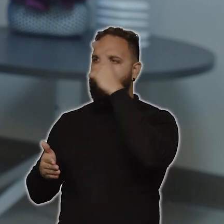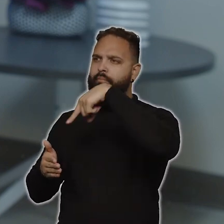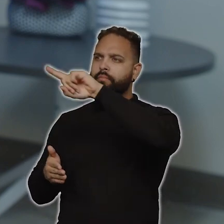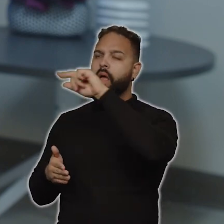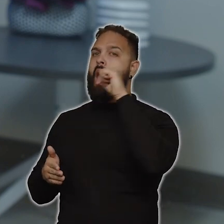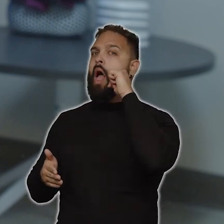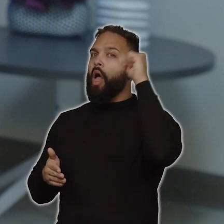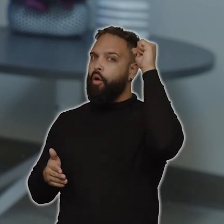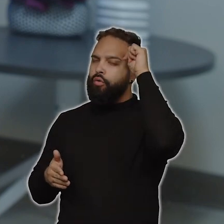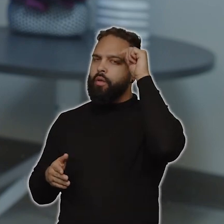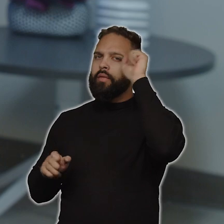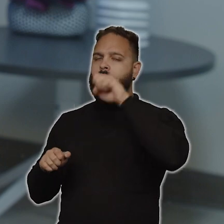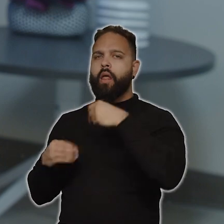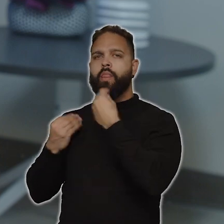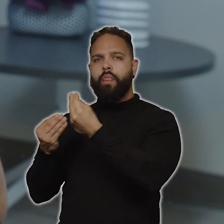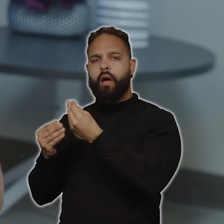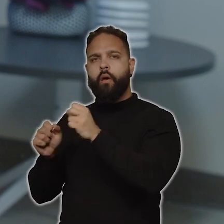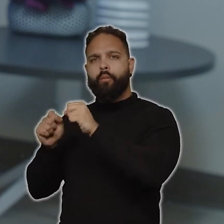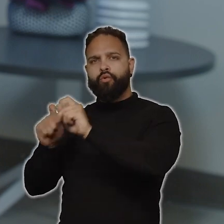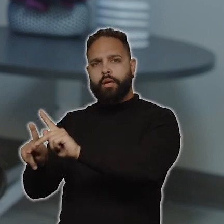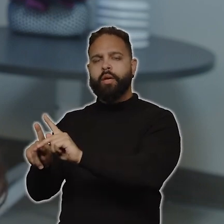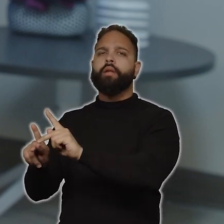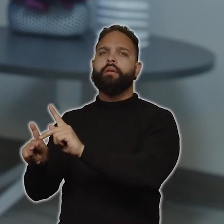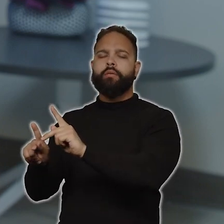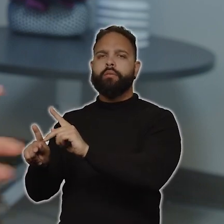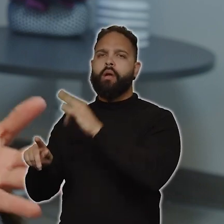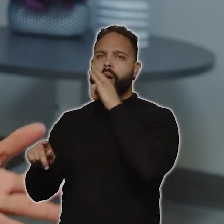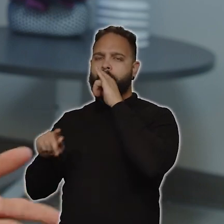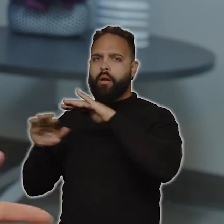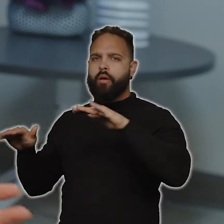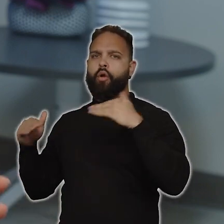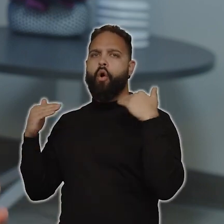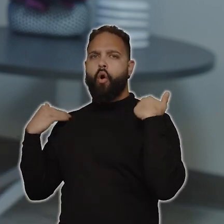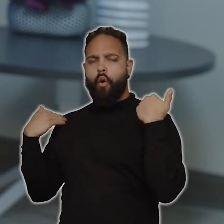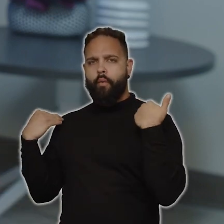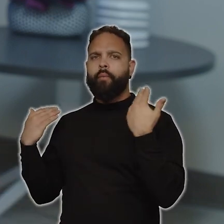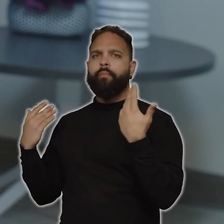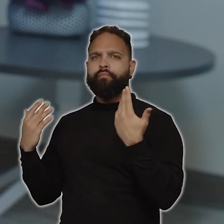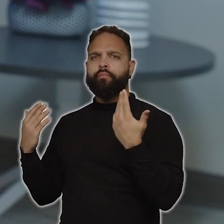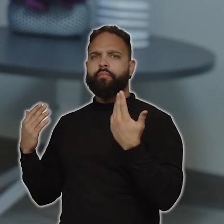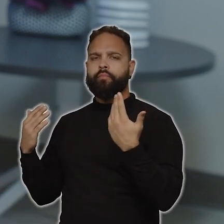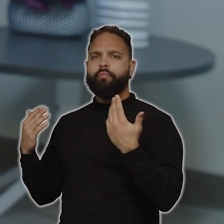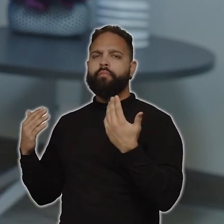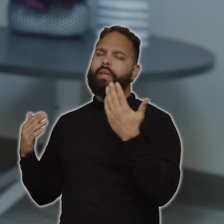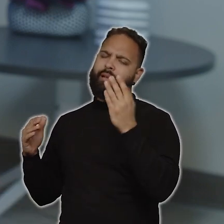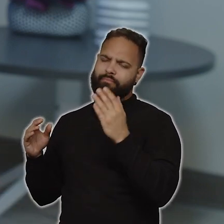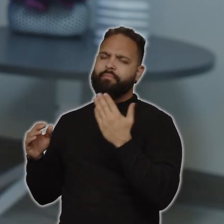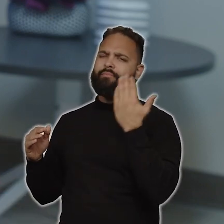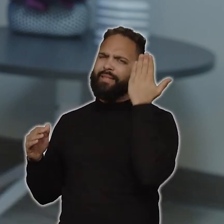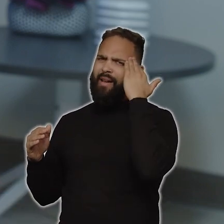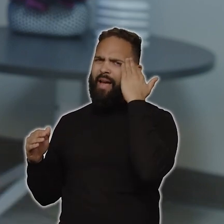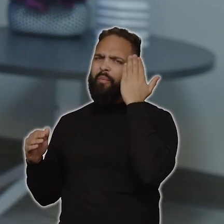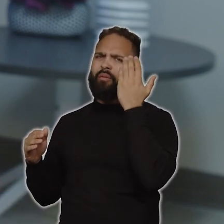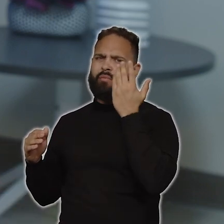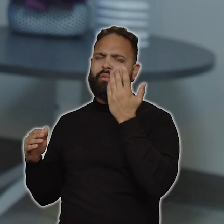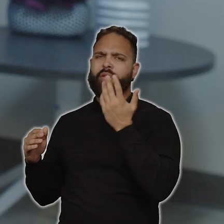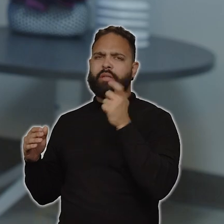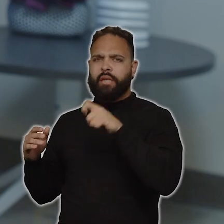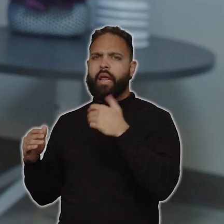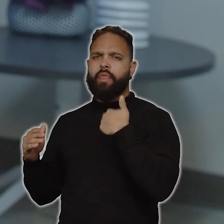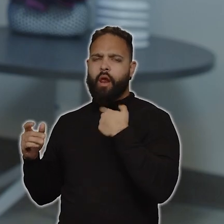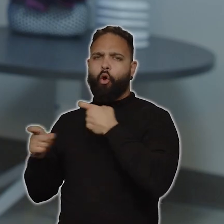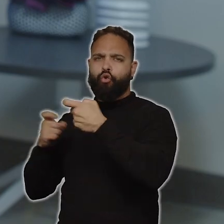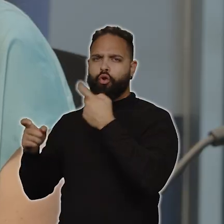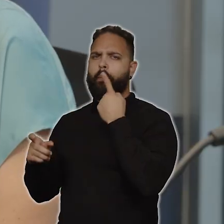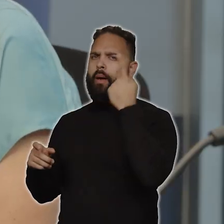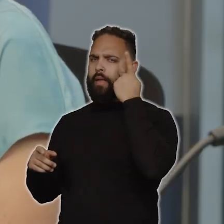también entendamos que debemos dar un espacio y que se tomen ciertas decisiones dentro de lo que sea posible. Claro, yo sé que ellos lo hacían por cuidarte, pero te